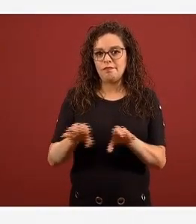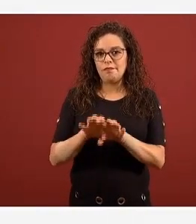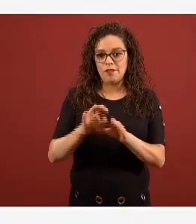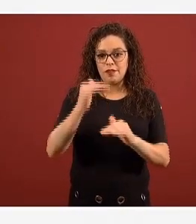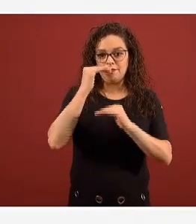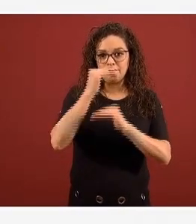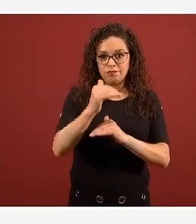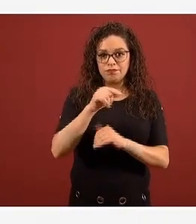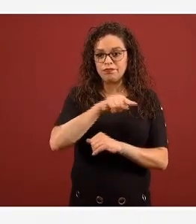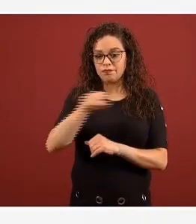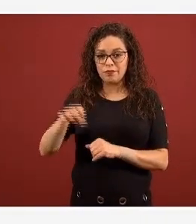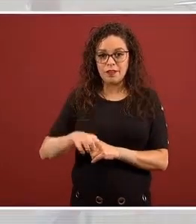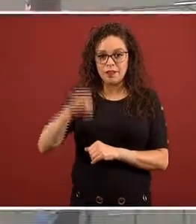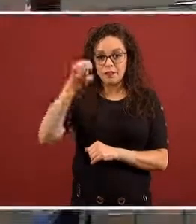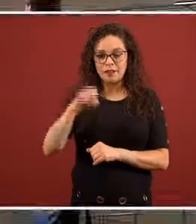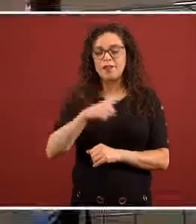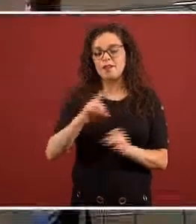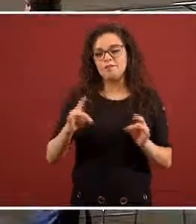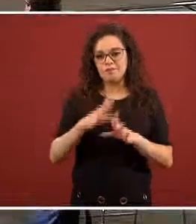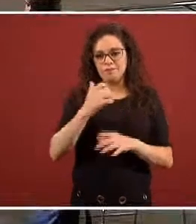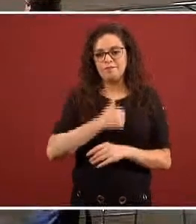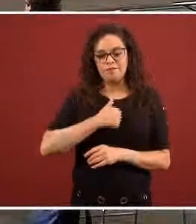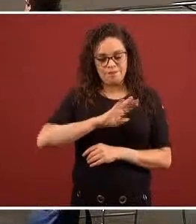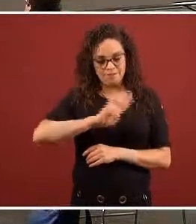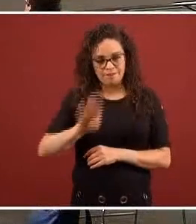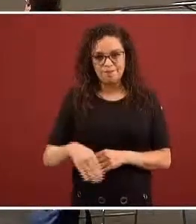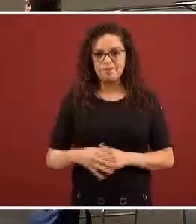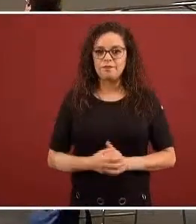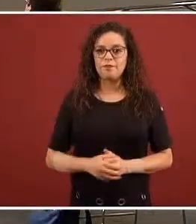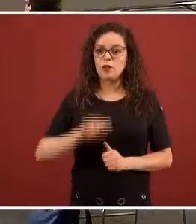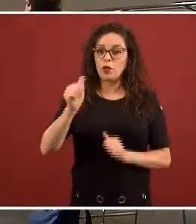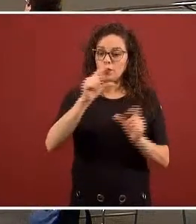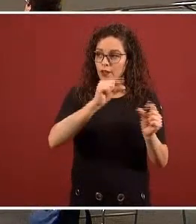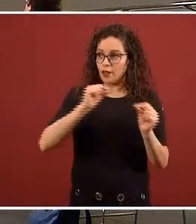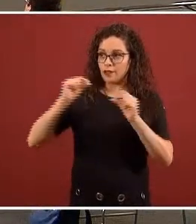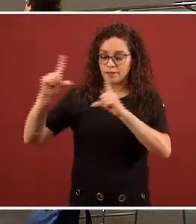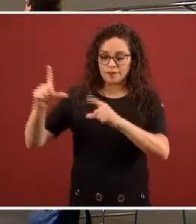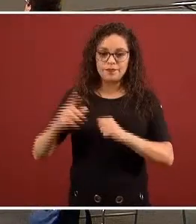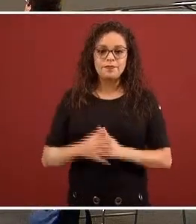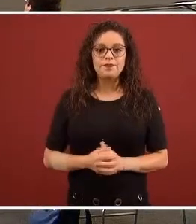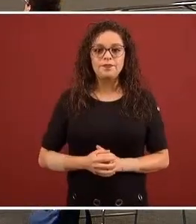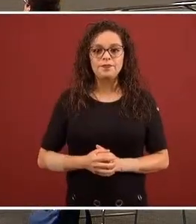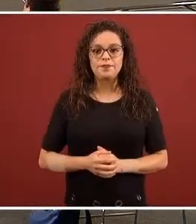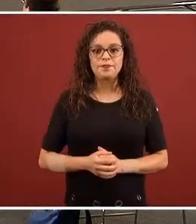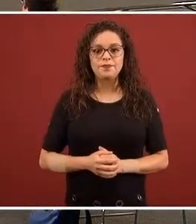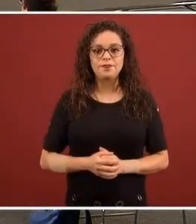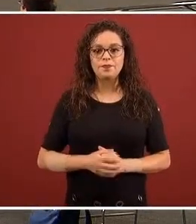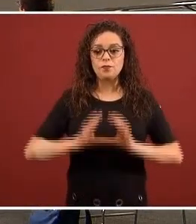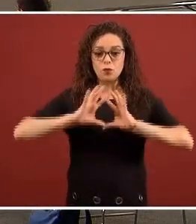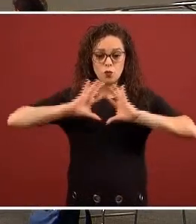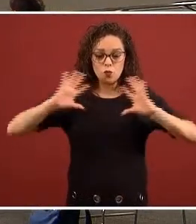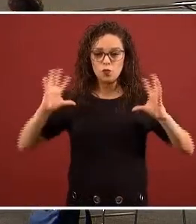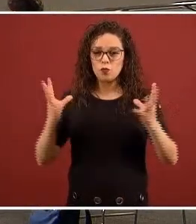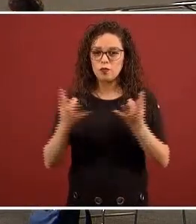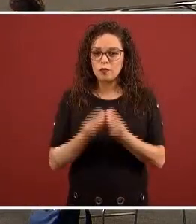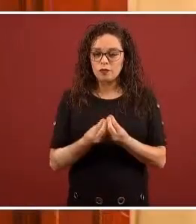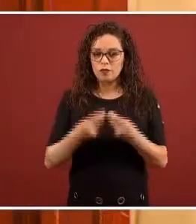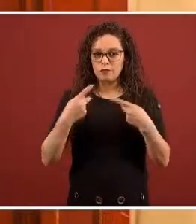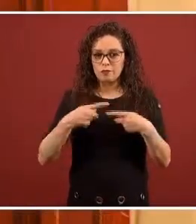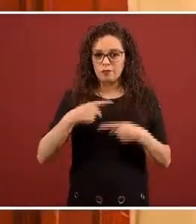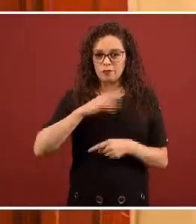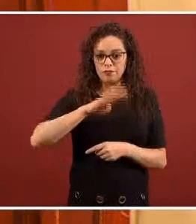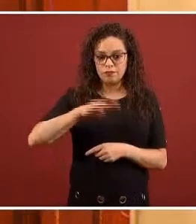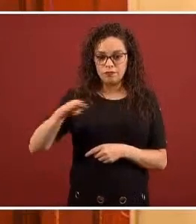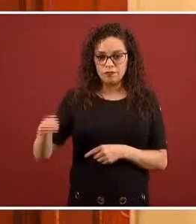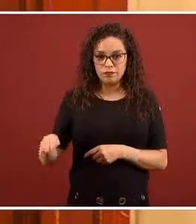sucedido estas defunciones. En la siguiente, por favor. Aquí tenemos las defunciones acumuladas por